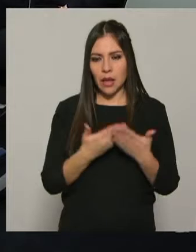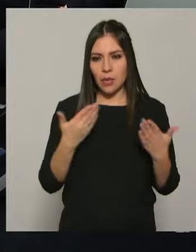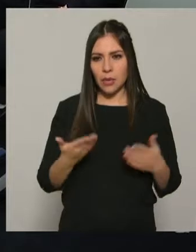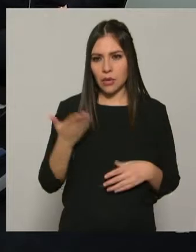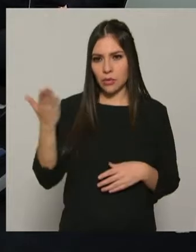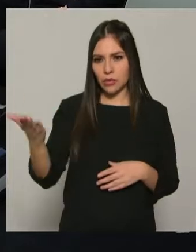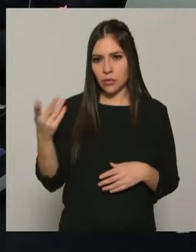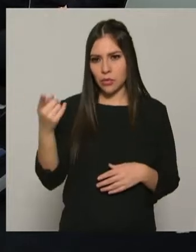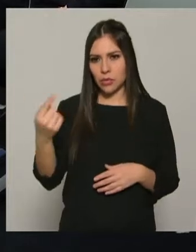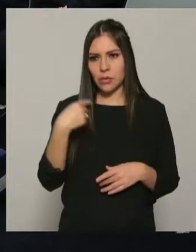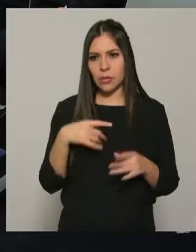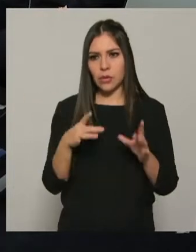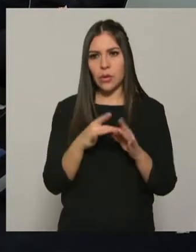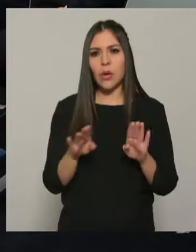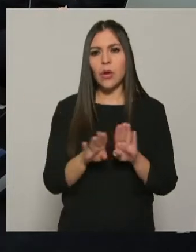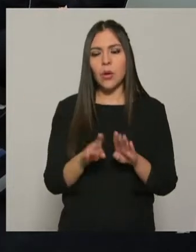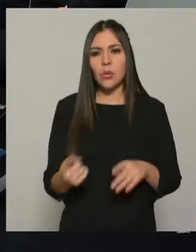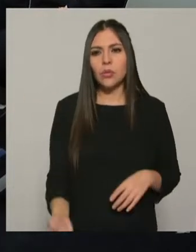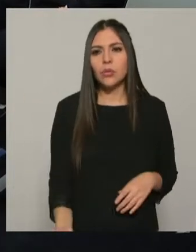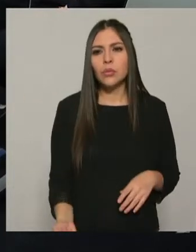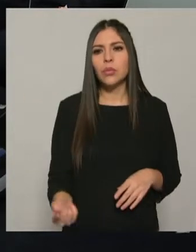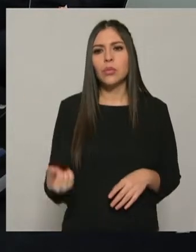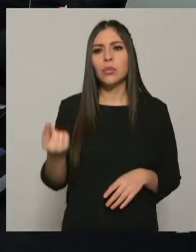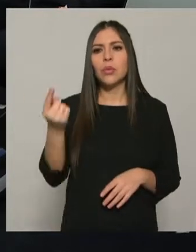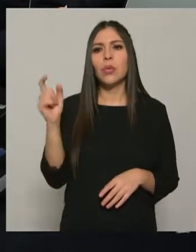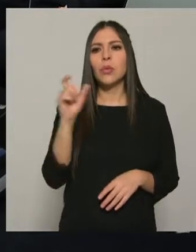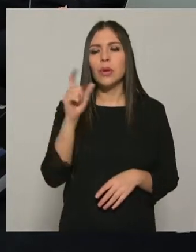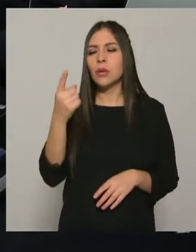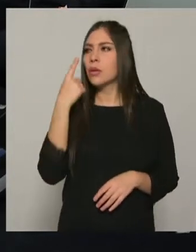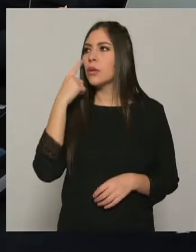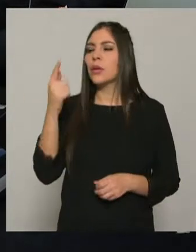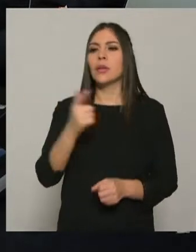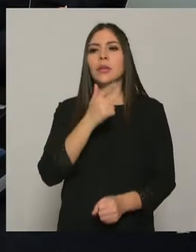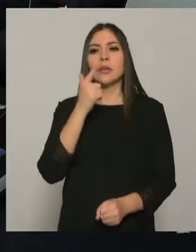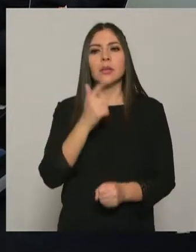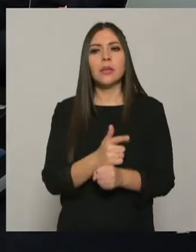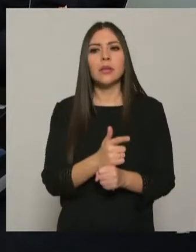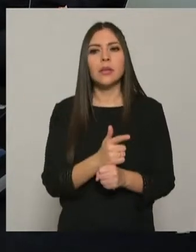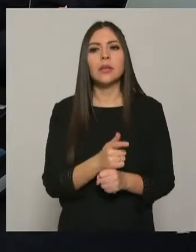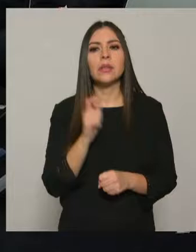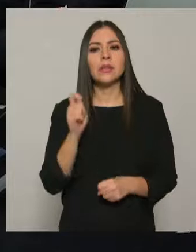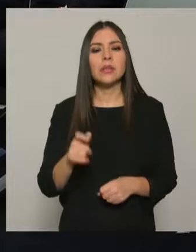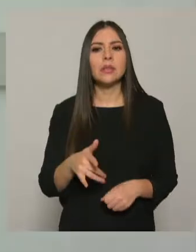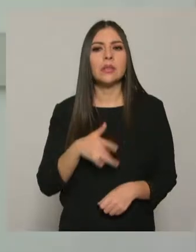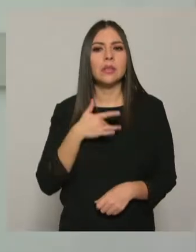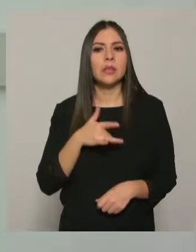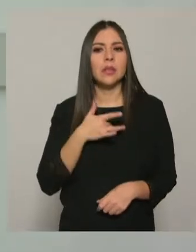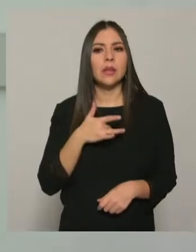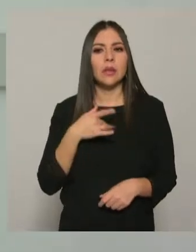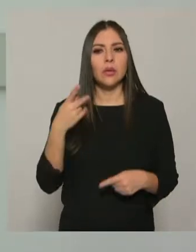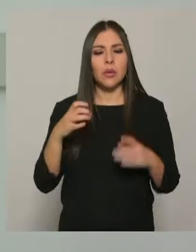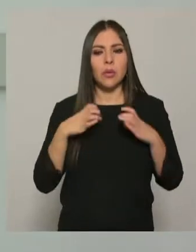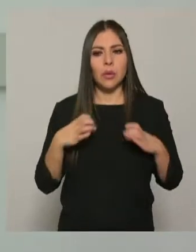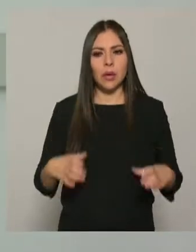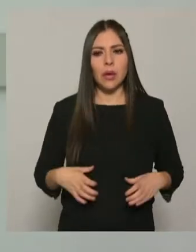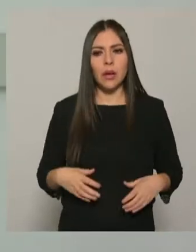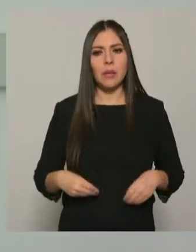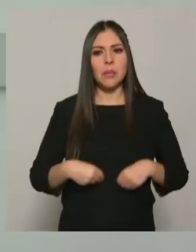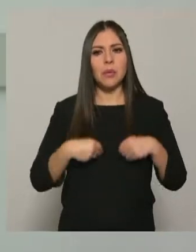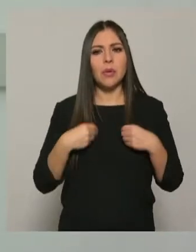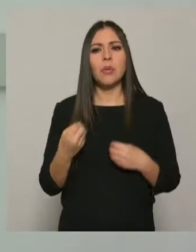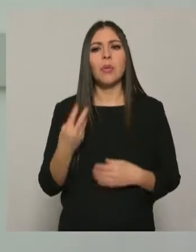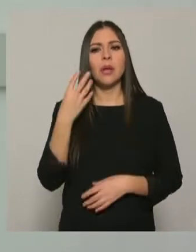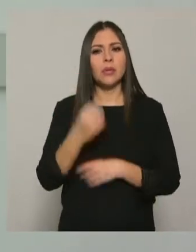que me mencionaras cómo creciste, desde qué momento te diste cuenta de lo que estabas viviendo tú también con tu cuerpo y a qué